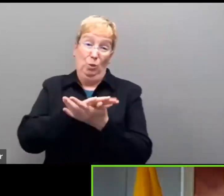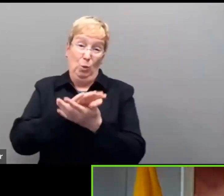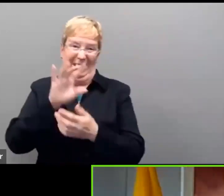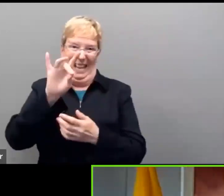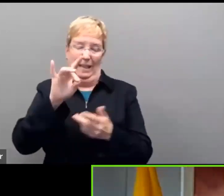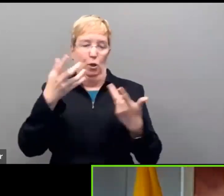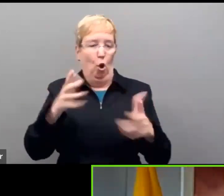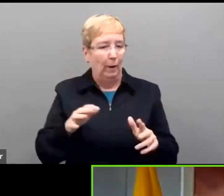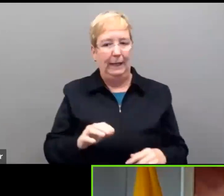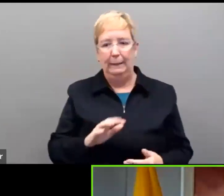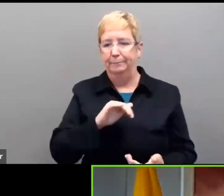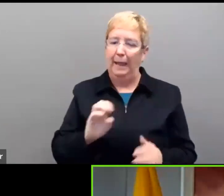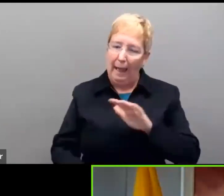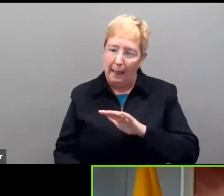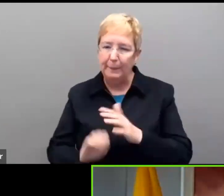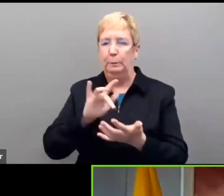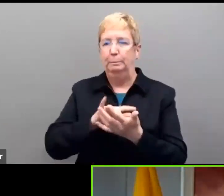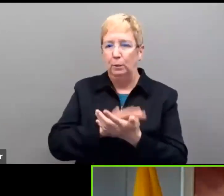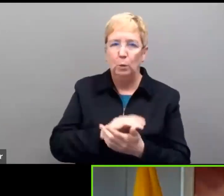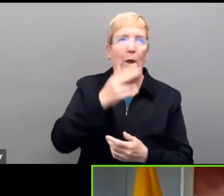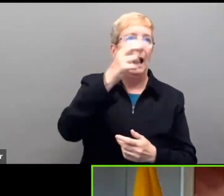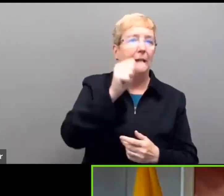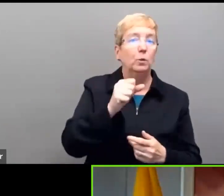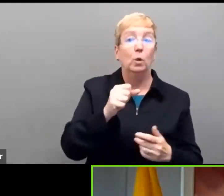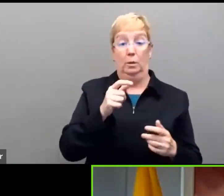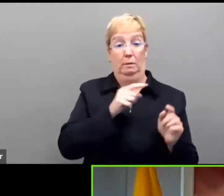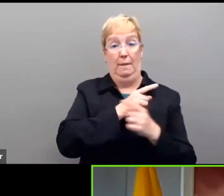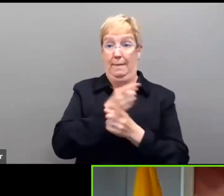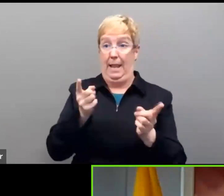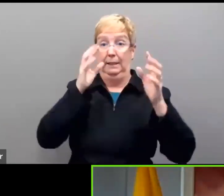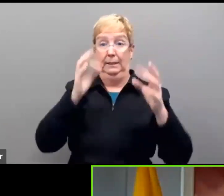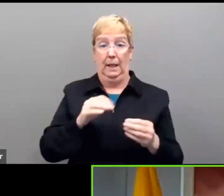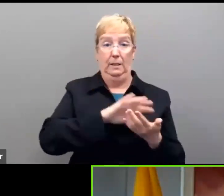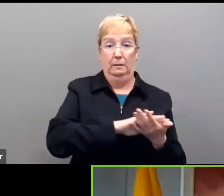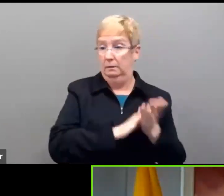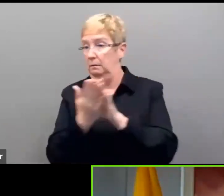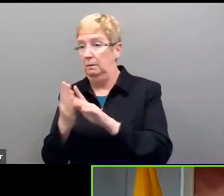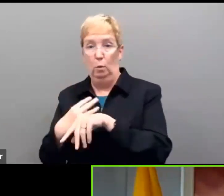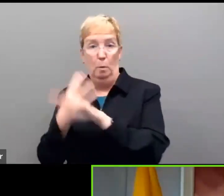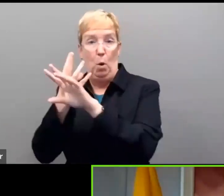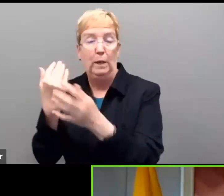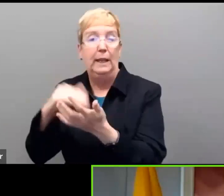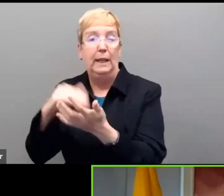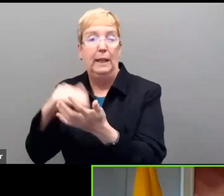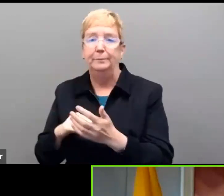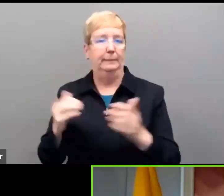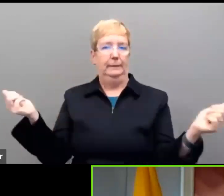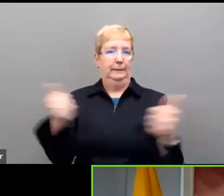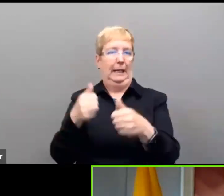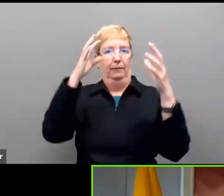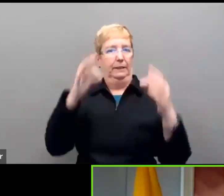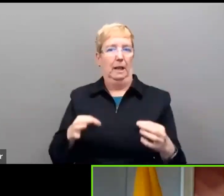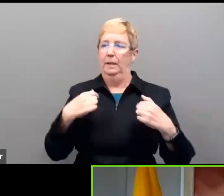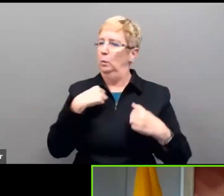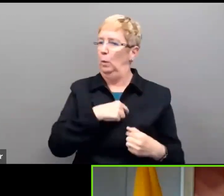lo disfruté muchísimo, pero también utilicé los cubrebocas en interiores. Yo sé que muchos nuevos mexicanos nunca